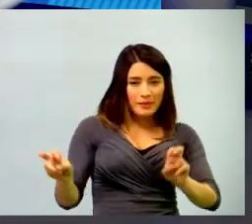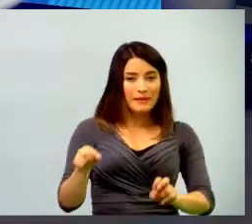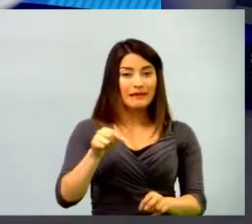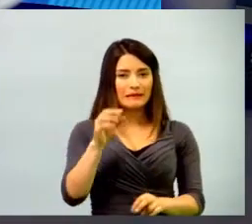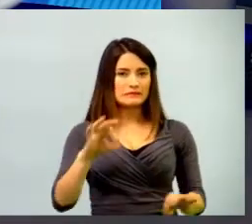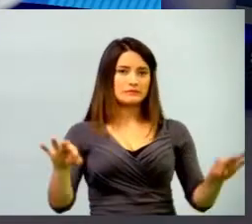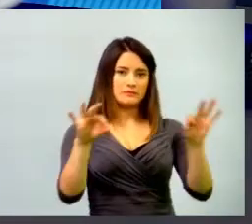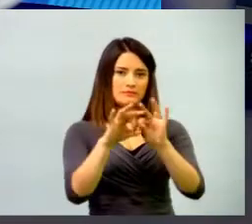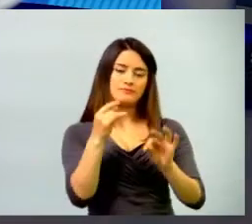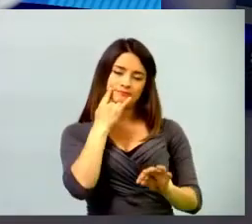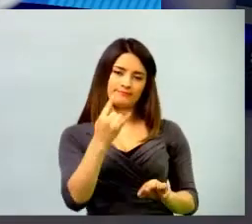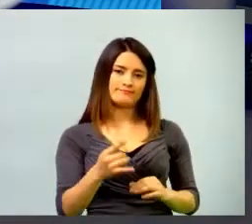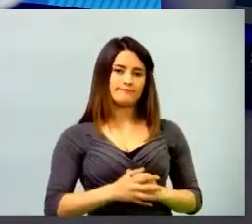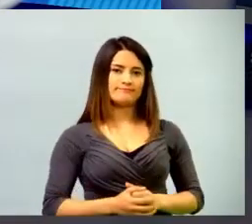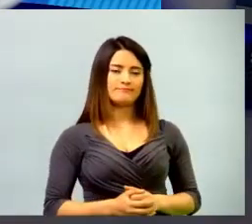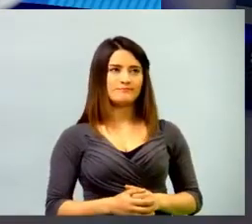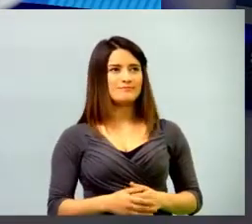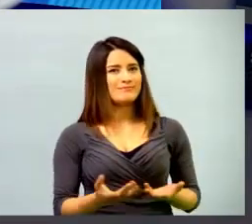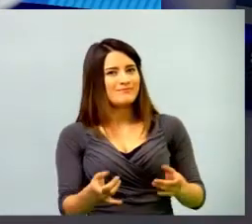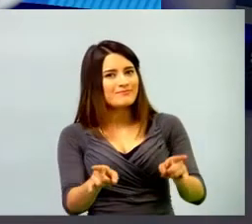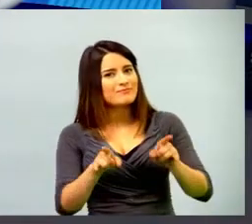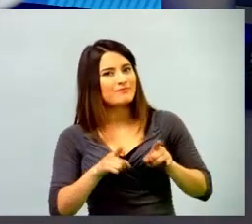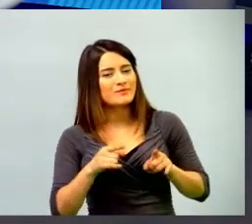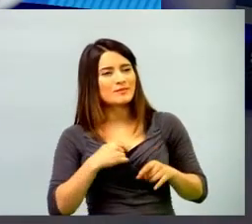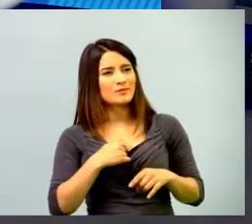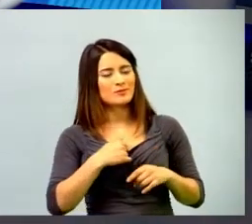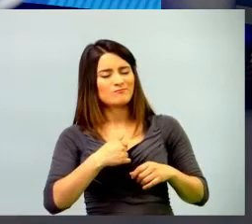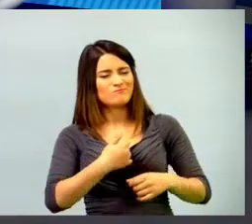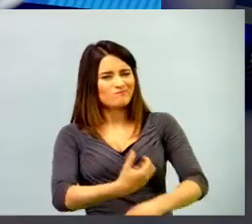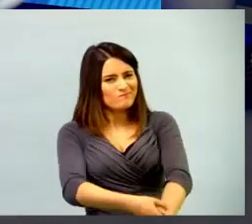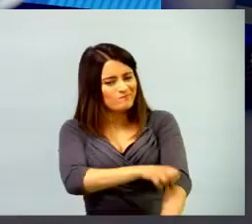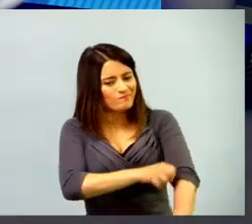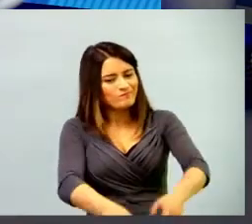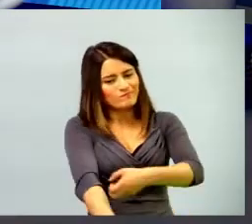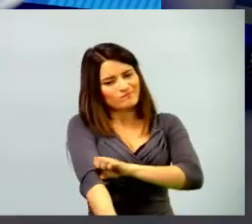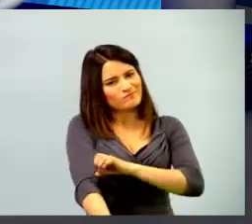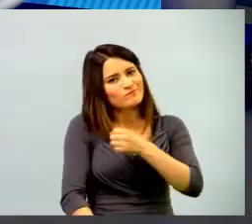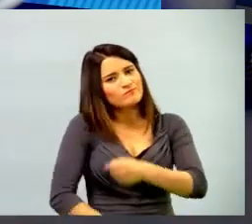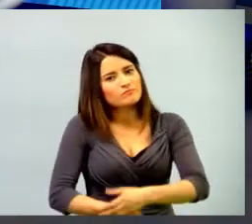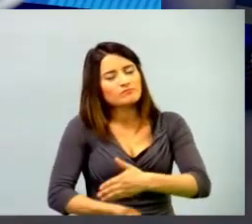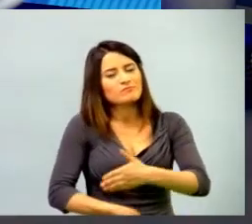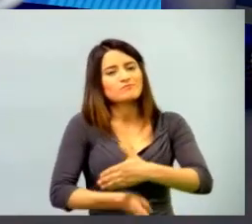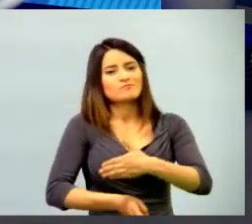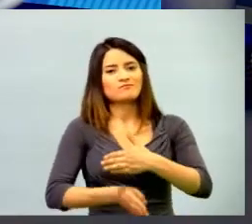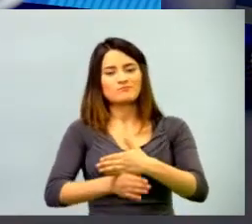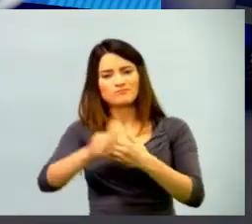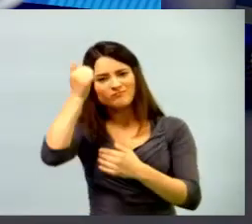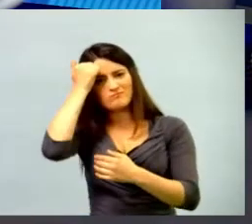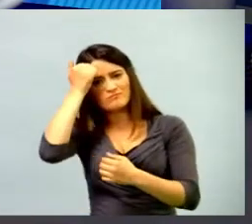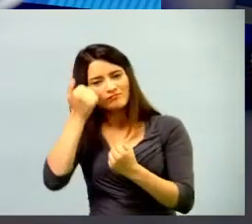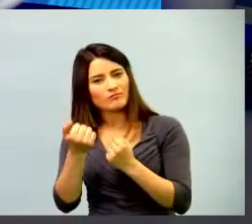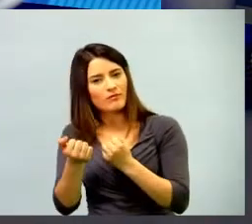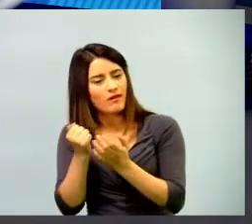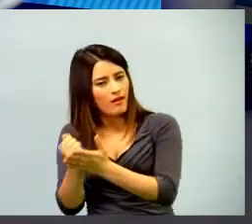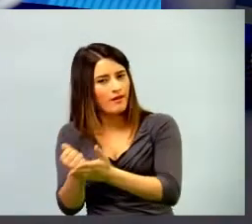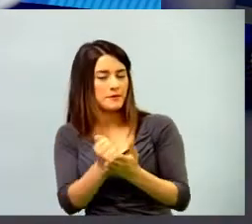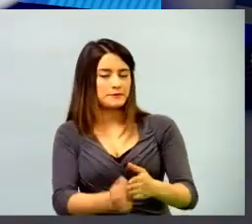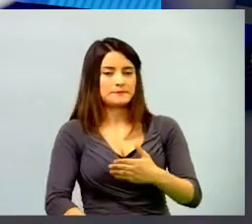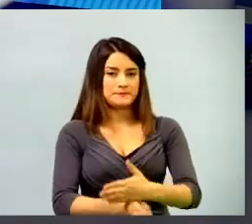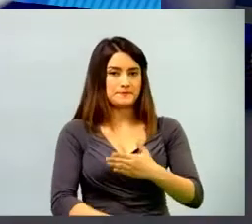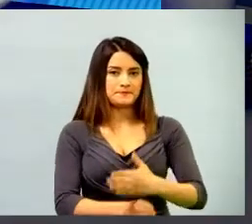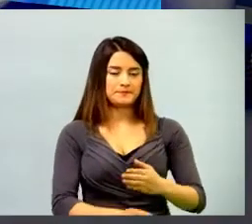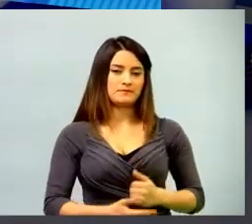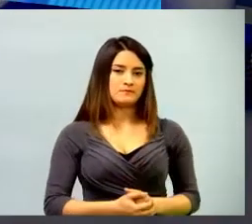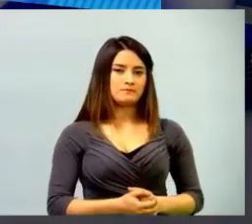trabajando comprometidamente por estos docentes, porque si pudimos tener 21 experiencias, podemos tener 1000 experiencias, y si pudimos